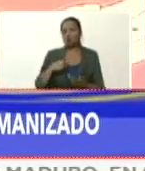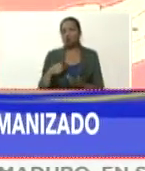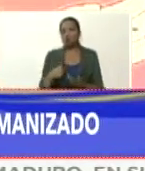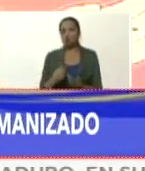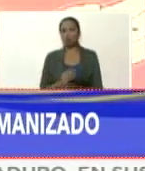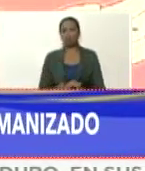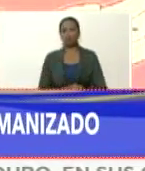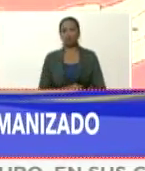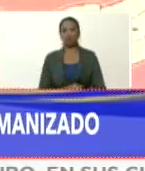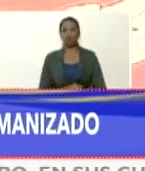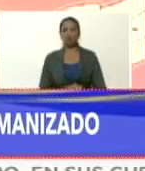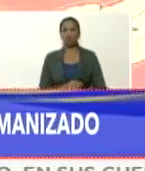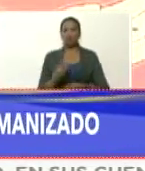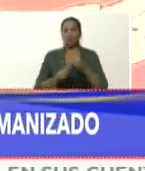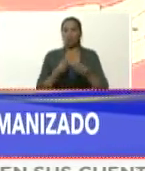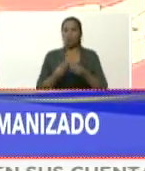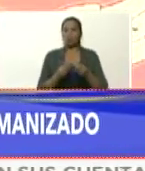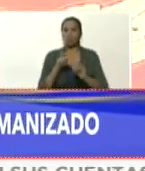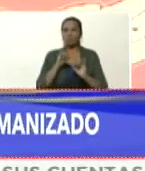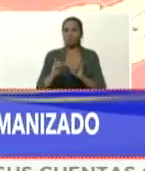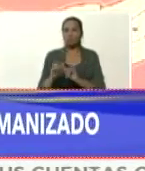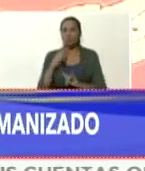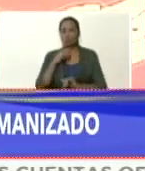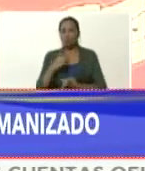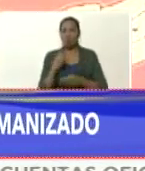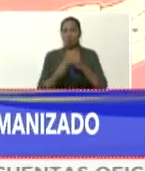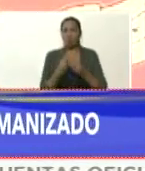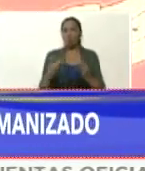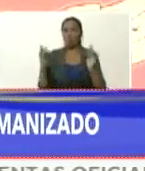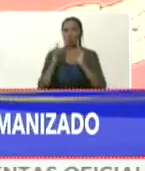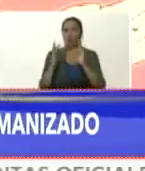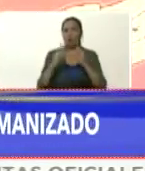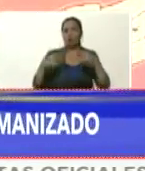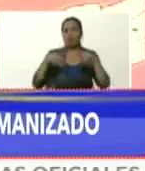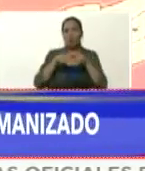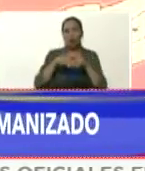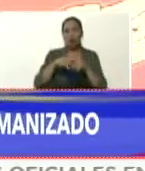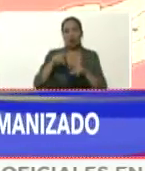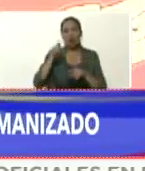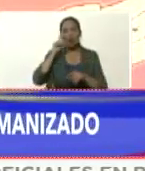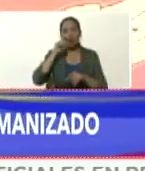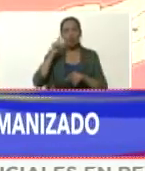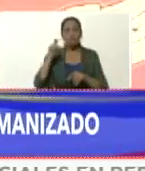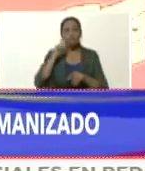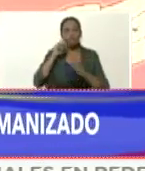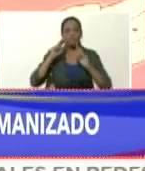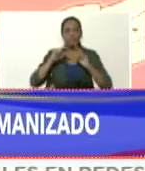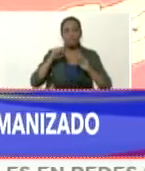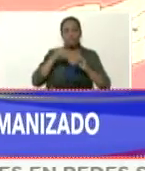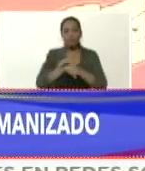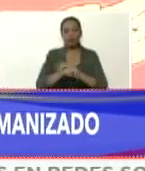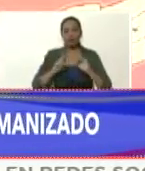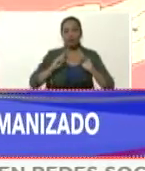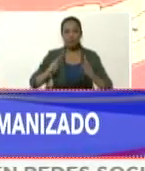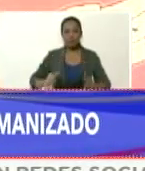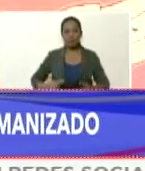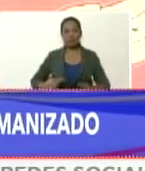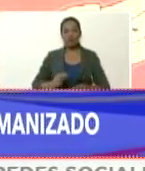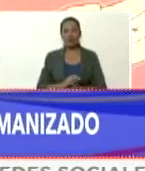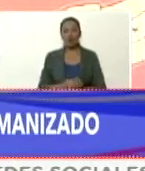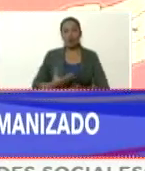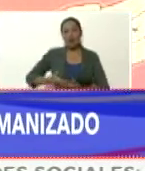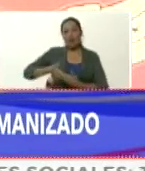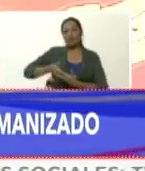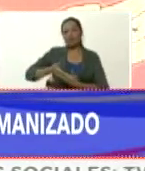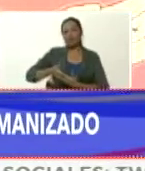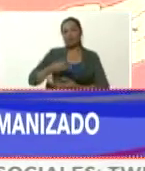¿Cómo lo hacemos? ¿Cómo me conecto yo con Parto Humanizado? ¿Cómo me conecto yo con lactancia